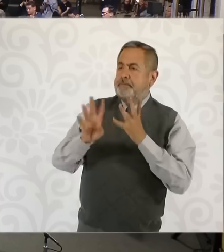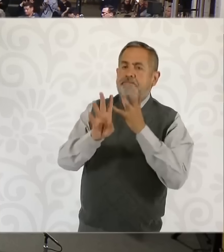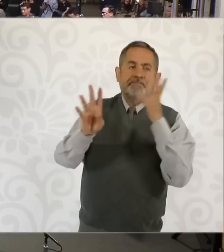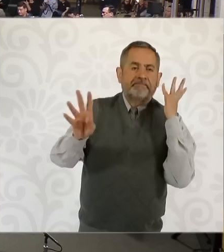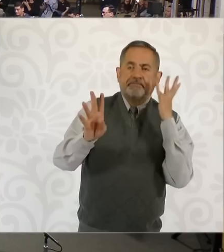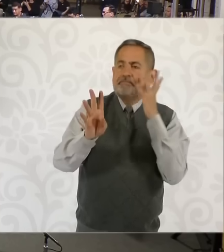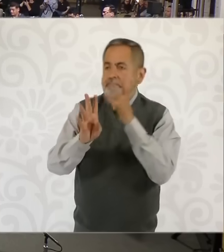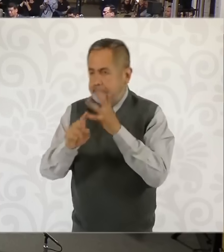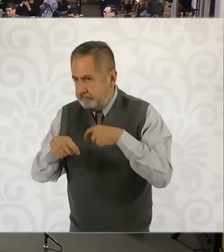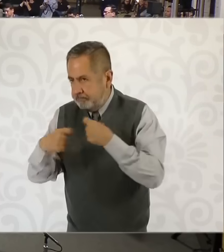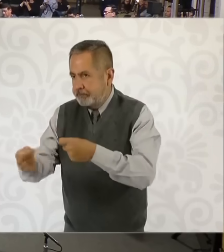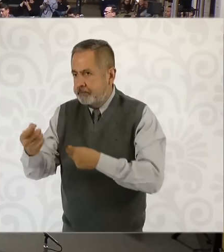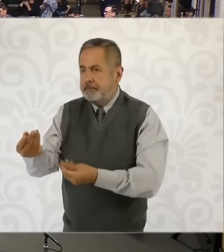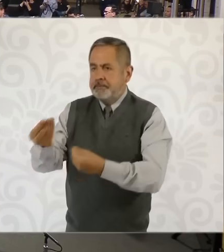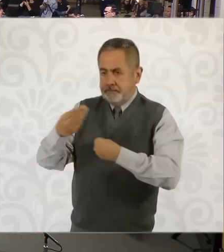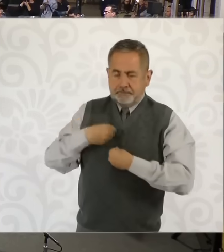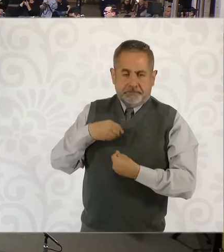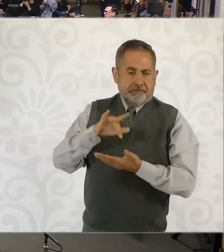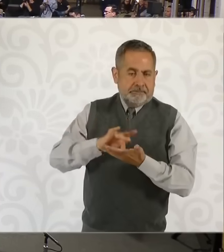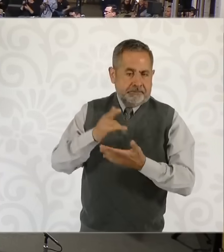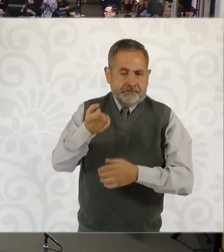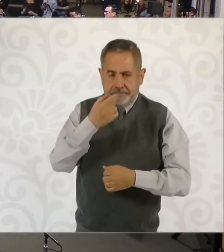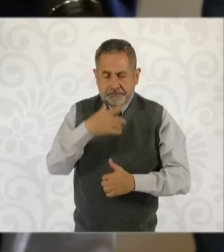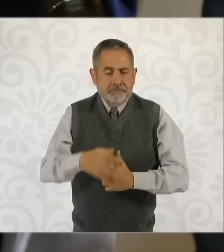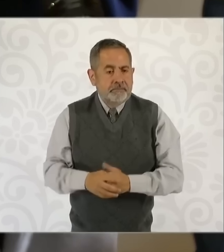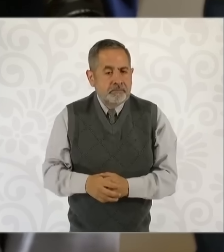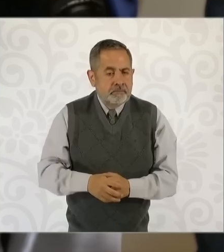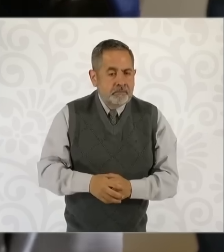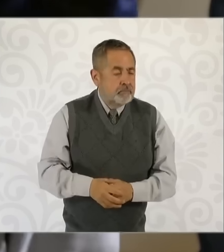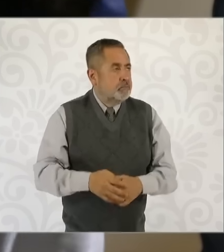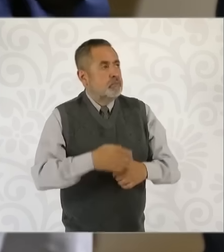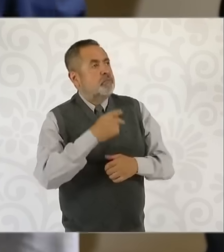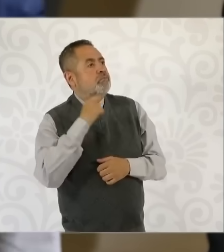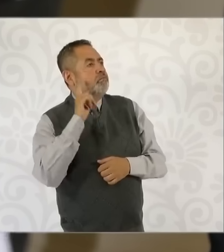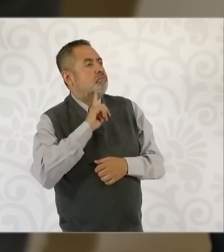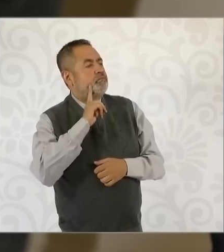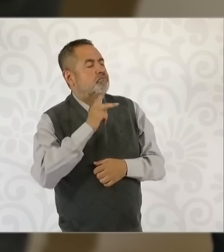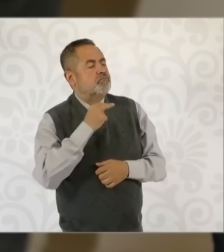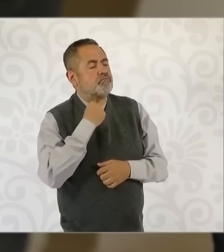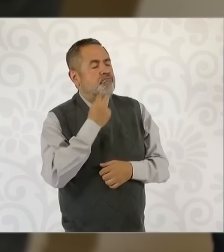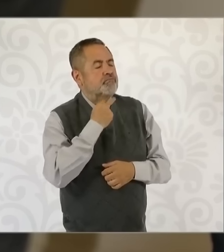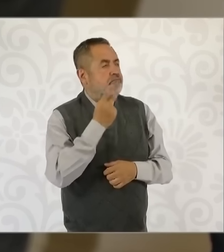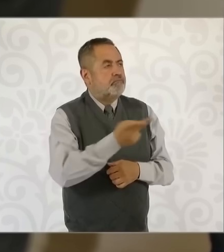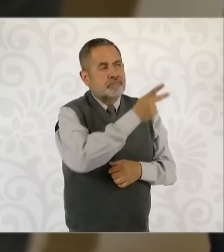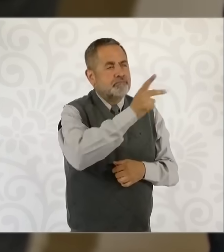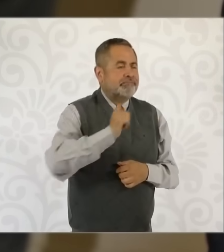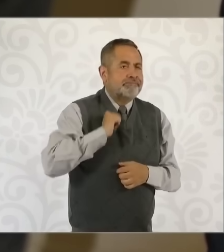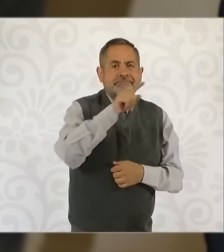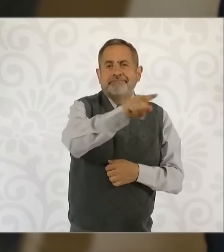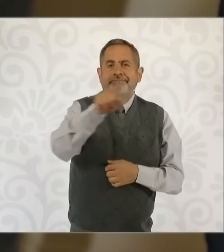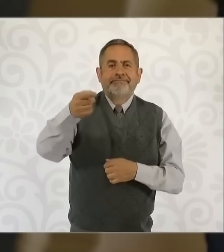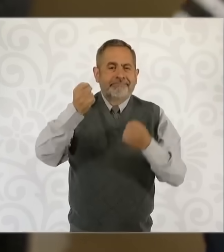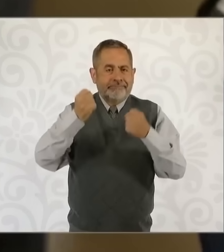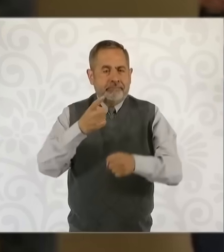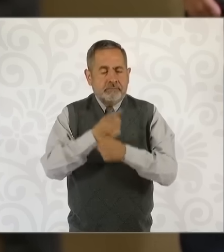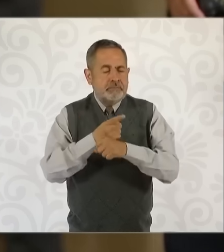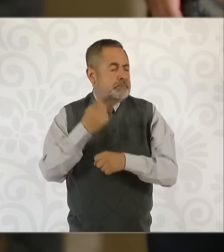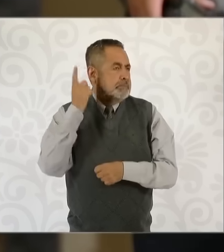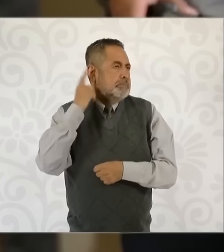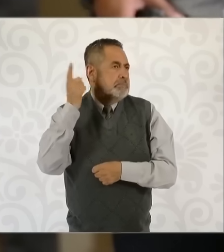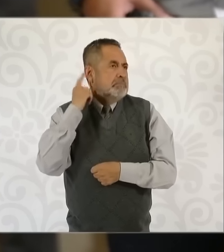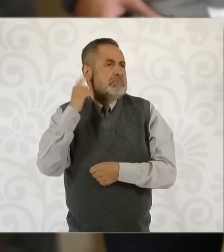Okay. Aprovechando que está aquí también el Gabinete de Salud, se hablaba de que hay 6 casos de